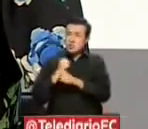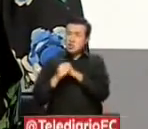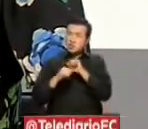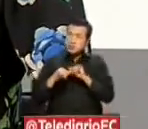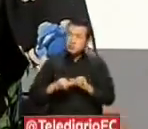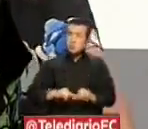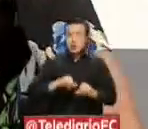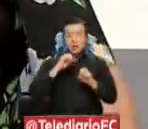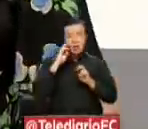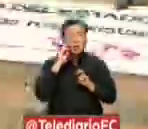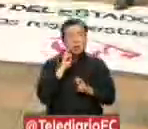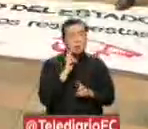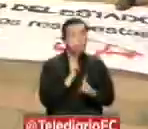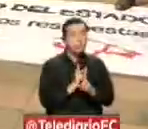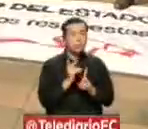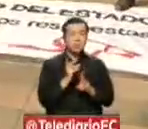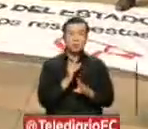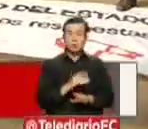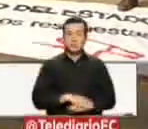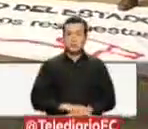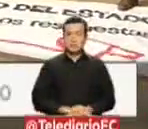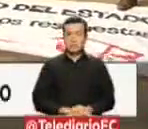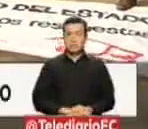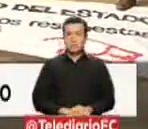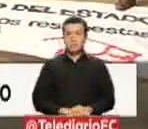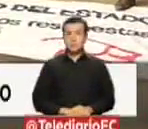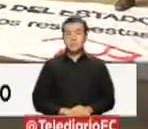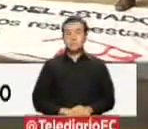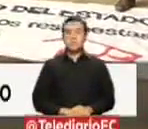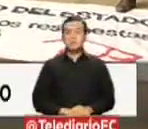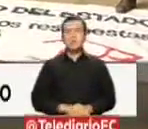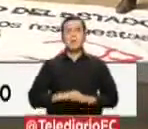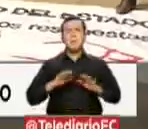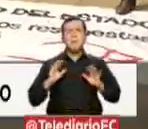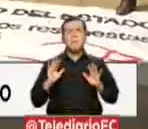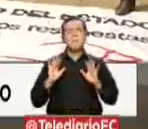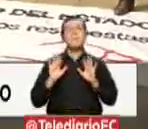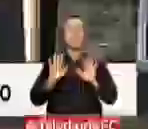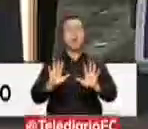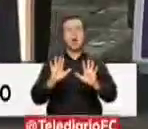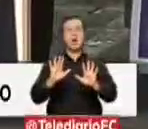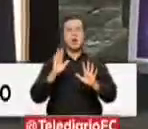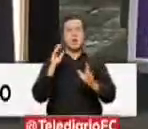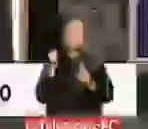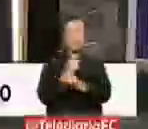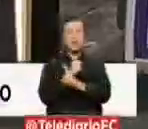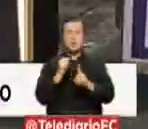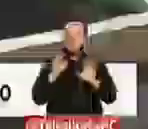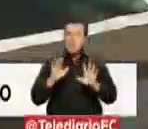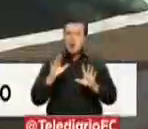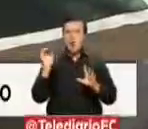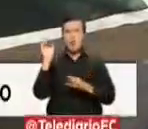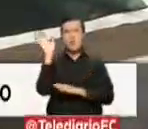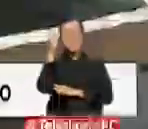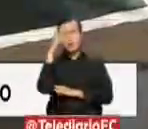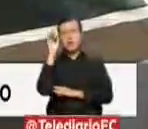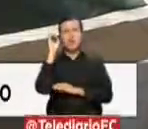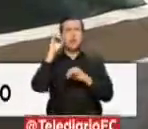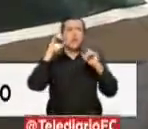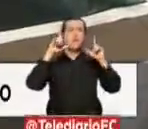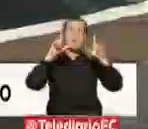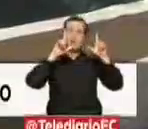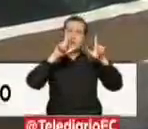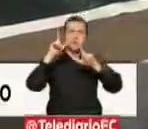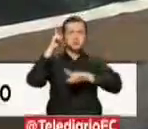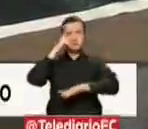instrucción fiscal. ¡Basta de violencia machista y patriarcal! Carteles, banderas o una sola fotografía sirvieron